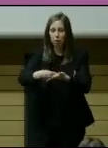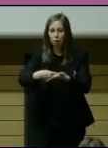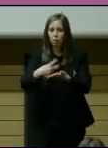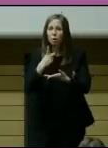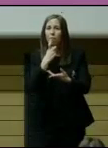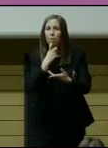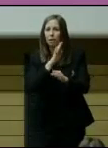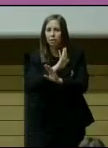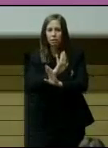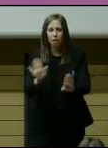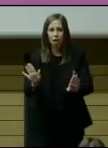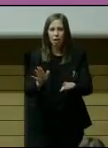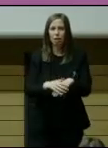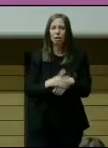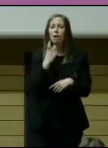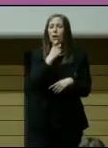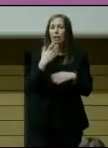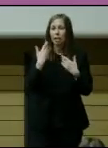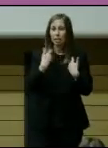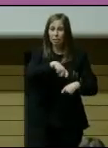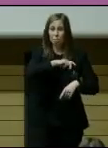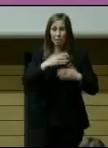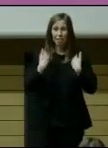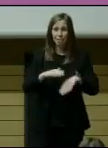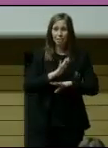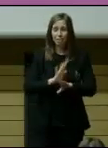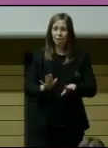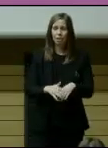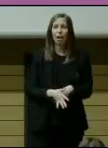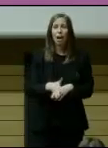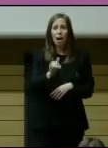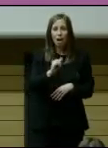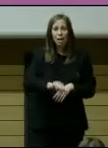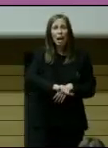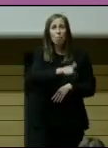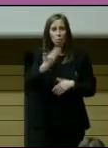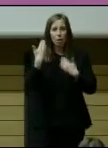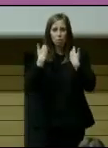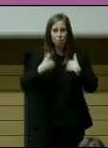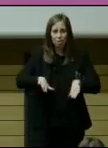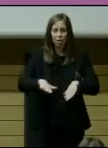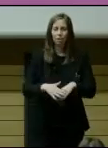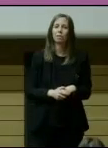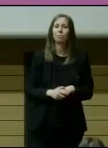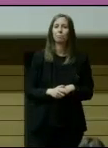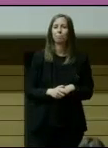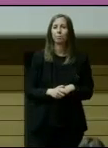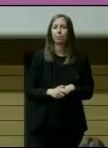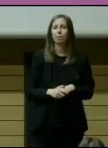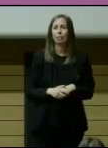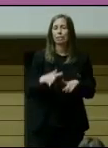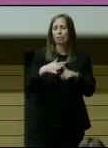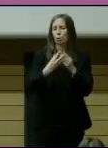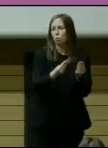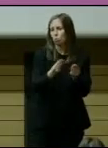que cargar una chuta. Él le da el spray y eso lo tenemos en España. Lo tenemos autorizado. Es decir, que por muchas